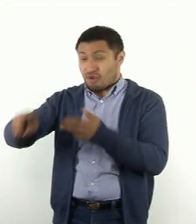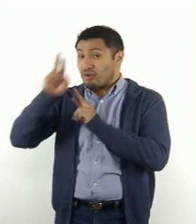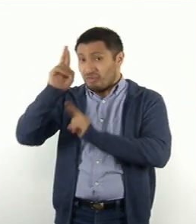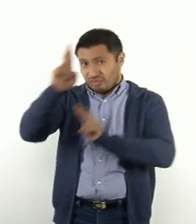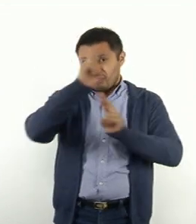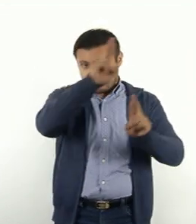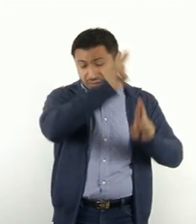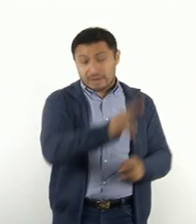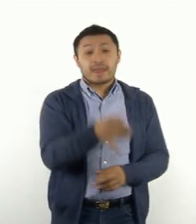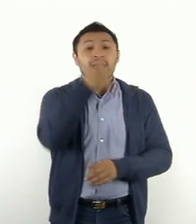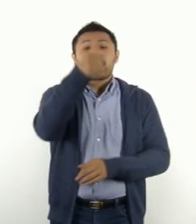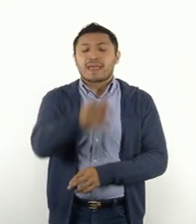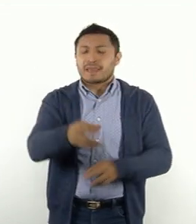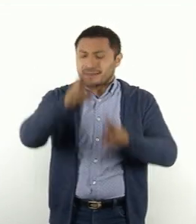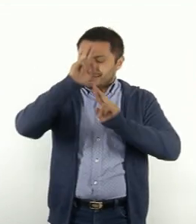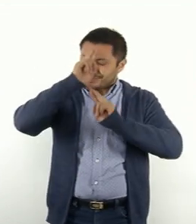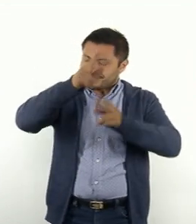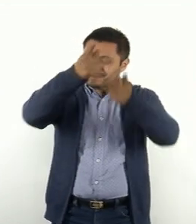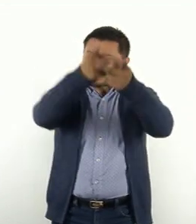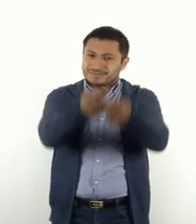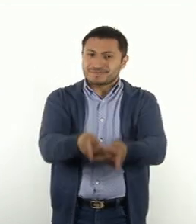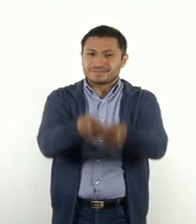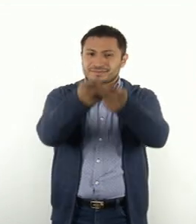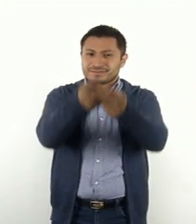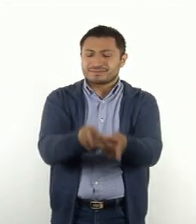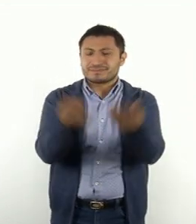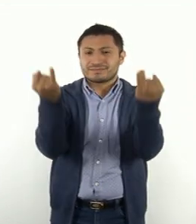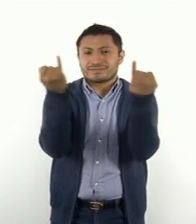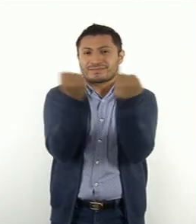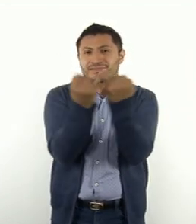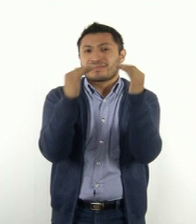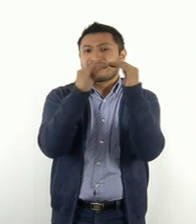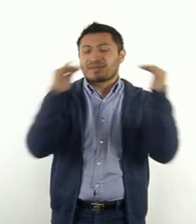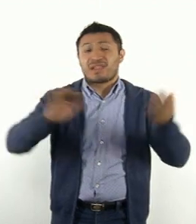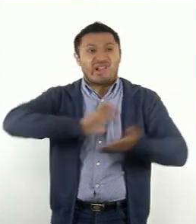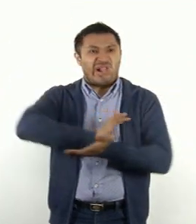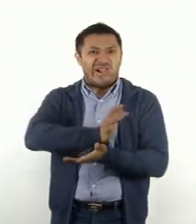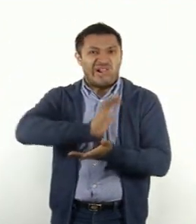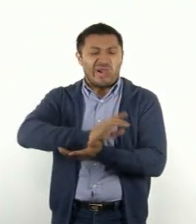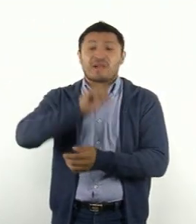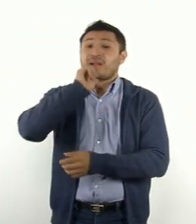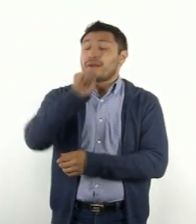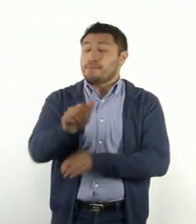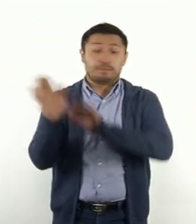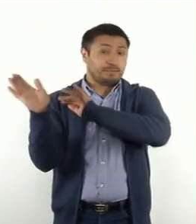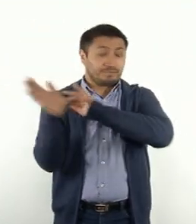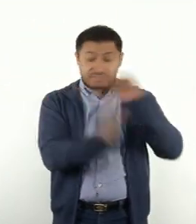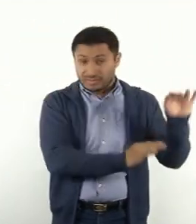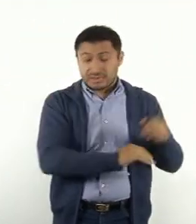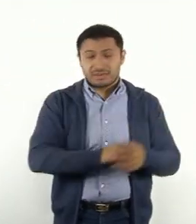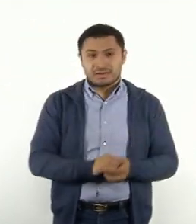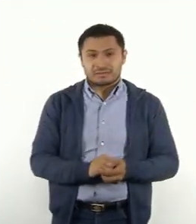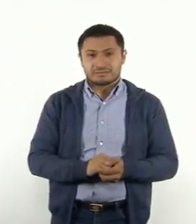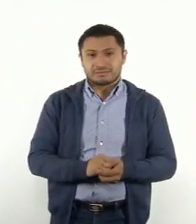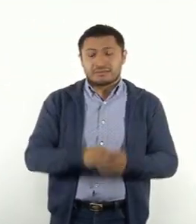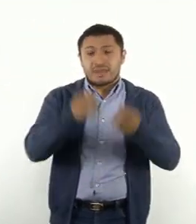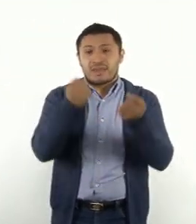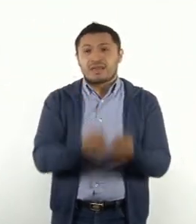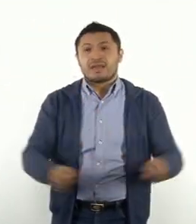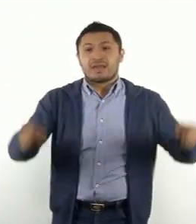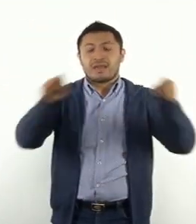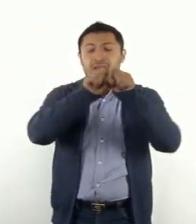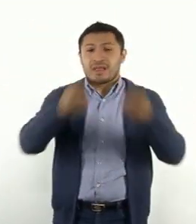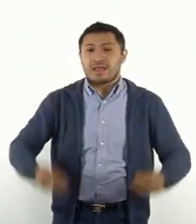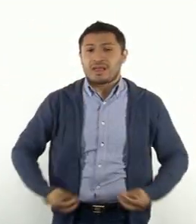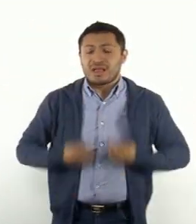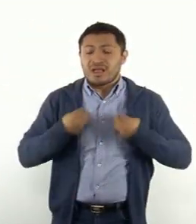claro, promover la tolerancia, la igualdad y la no discriminación. Una sociedad tiene vida